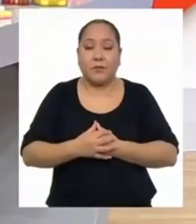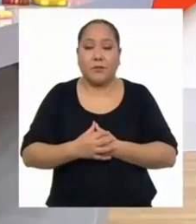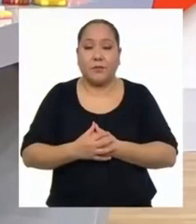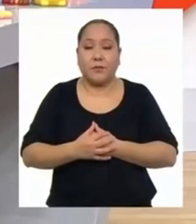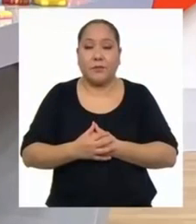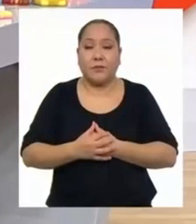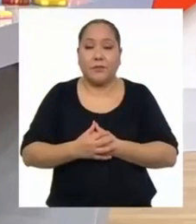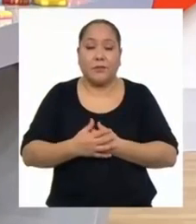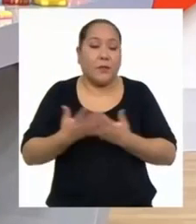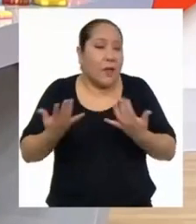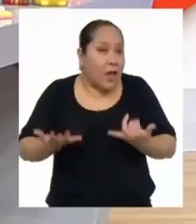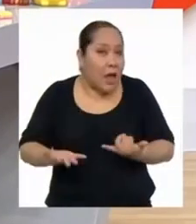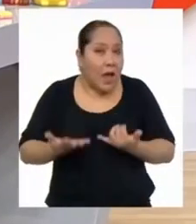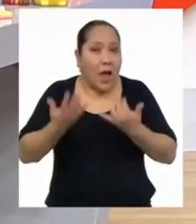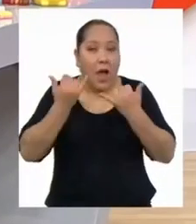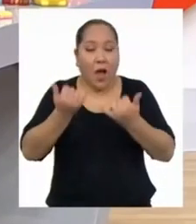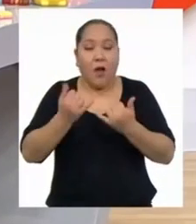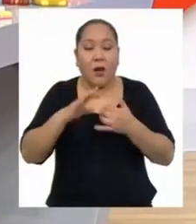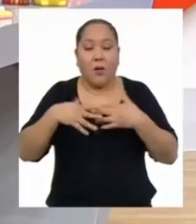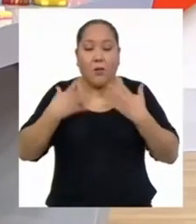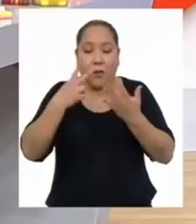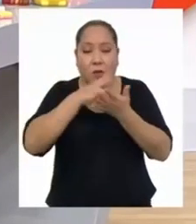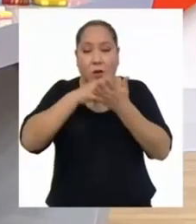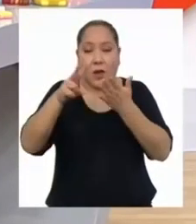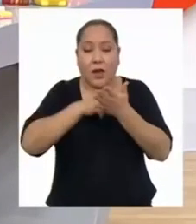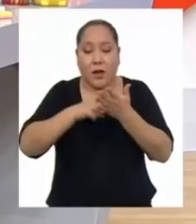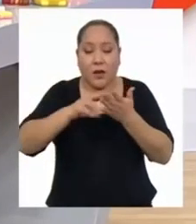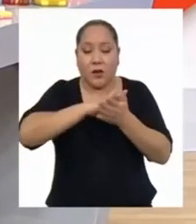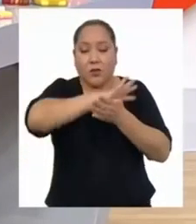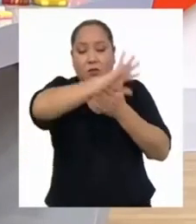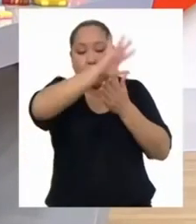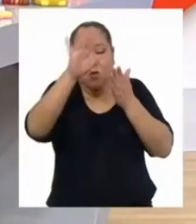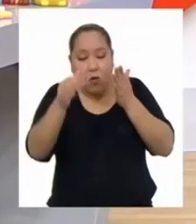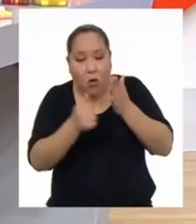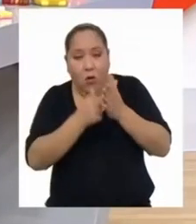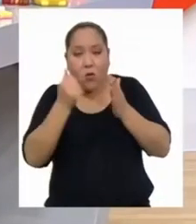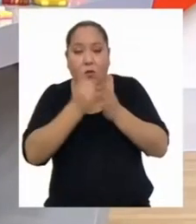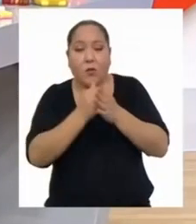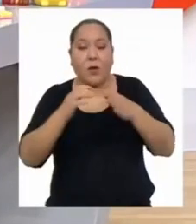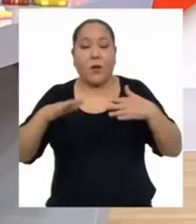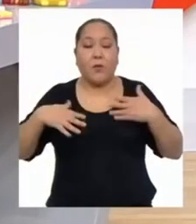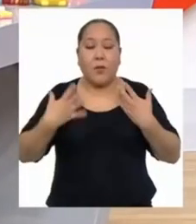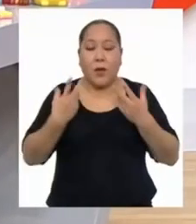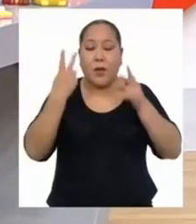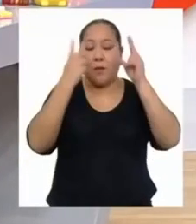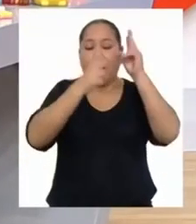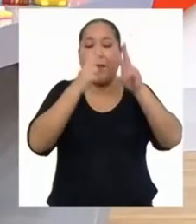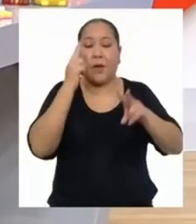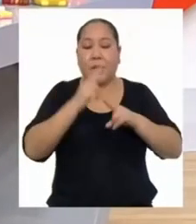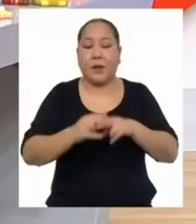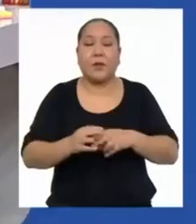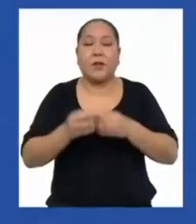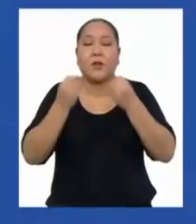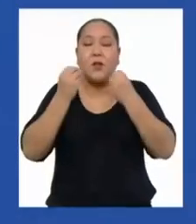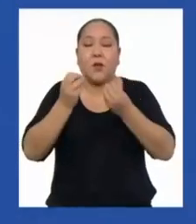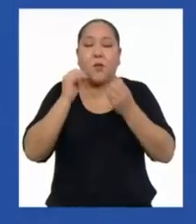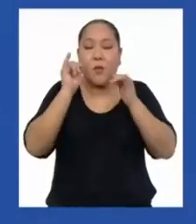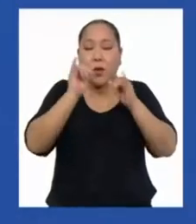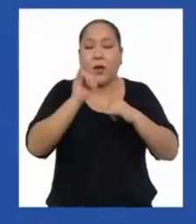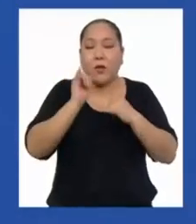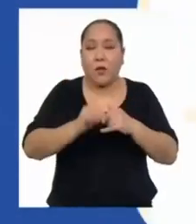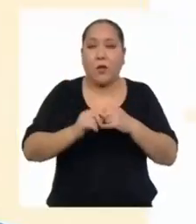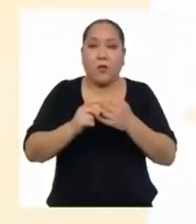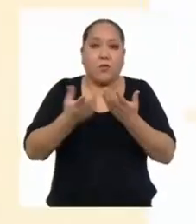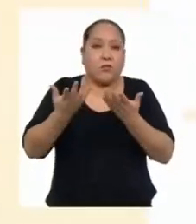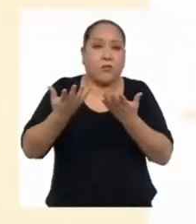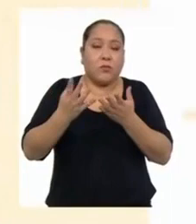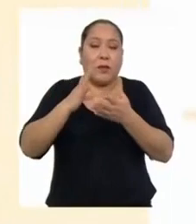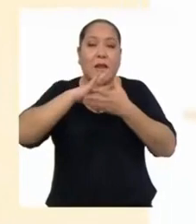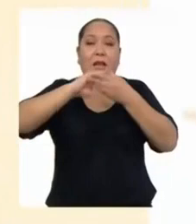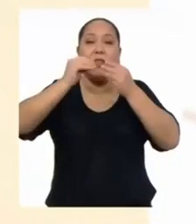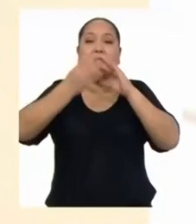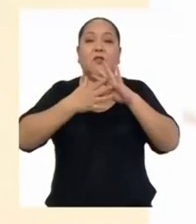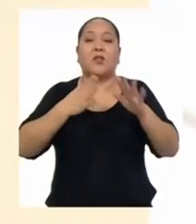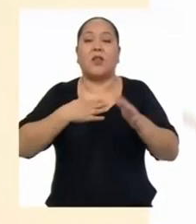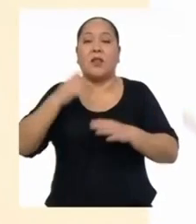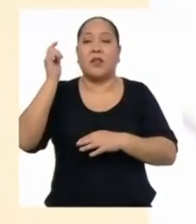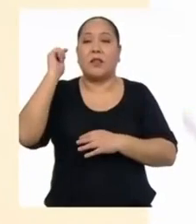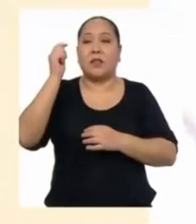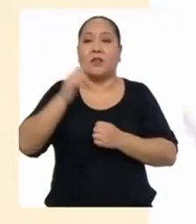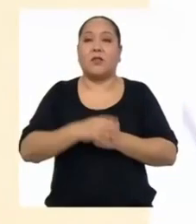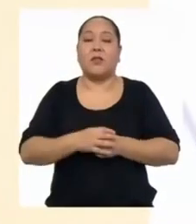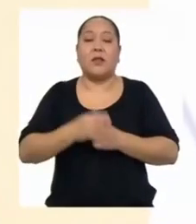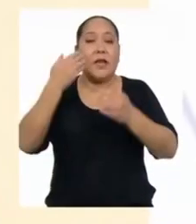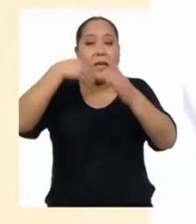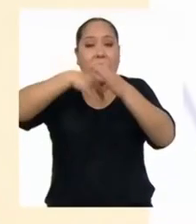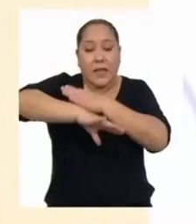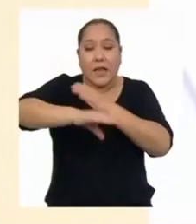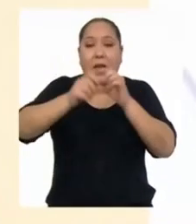Y ahora puedo leerles todo el texto para que puedan ver cómo quedó la primera versión de este testimonio. Ingresé al